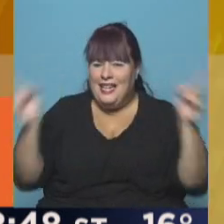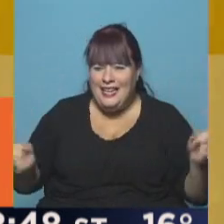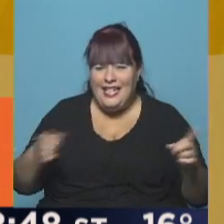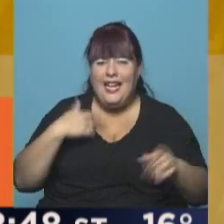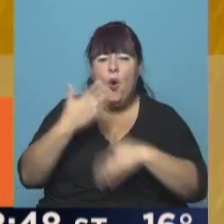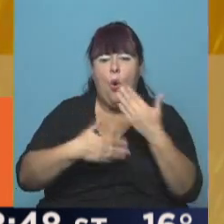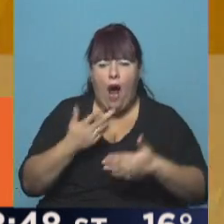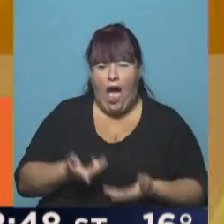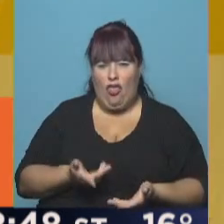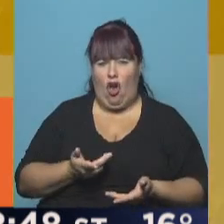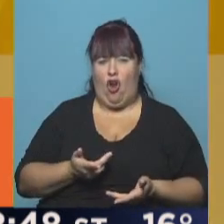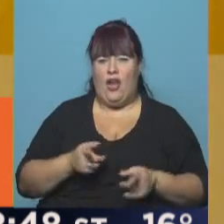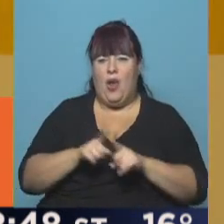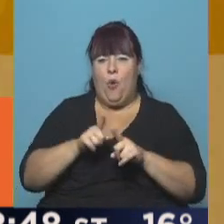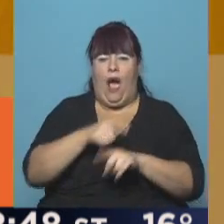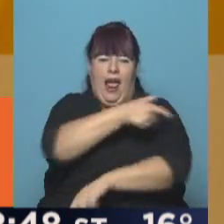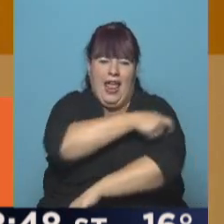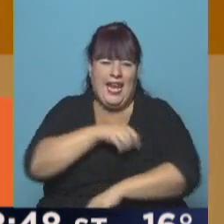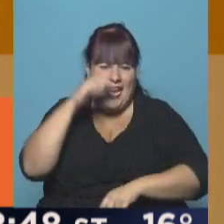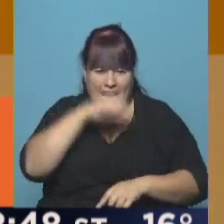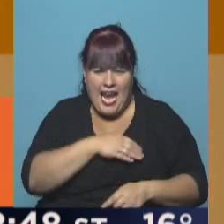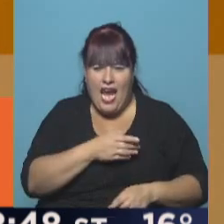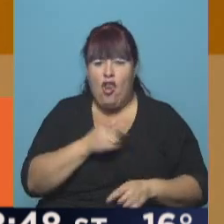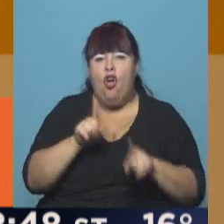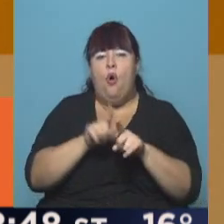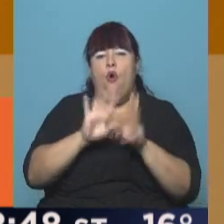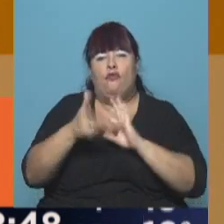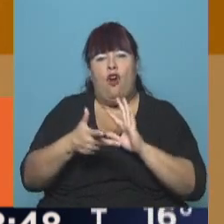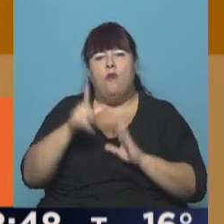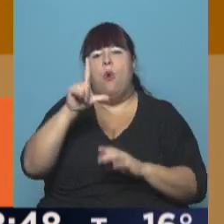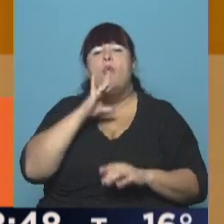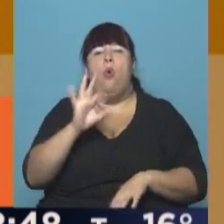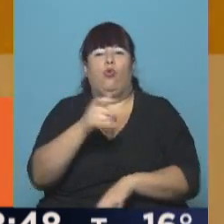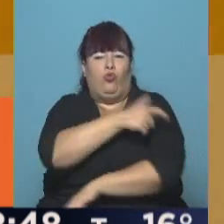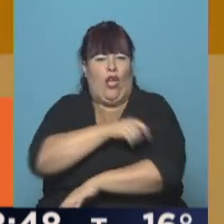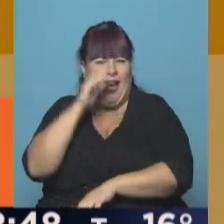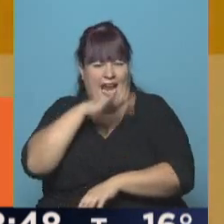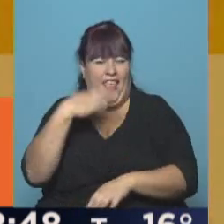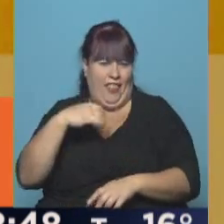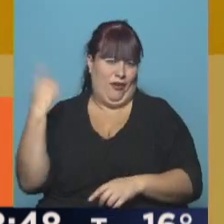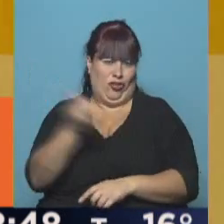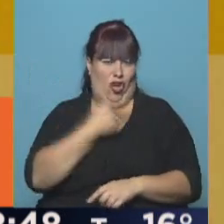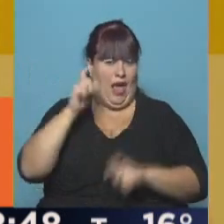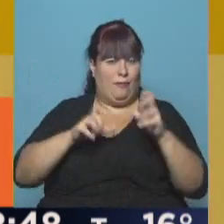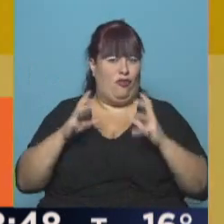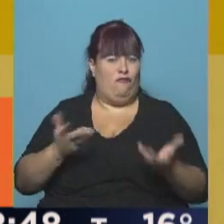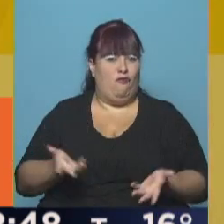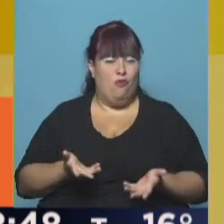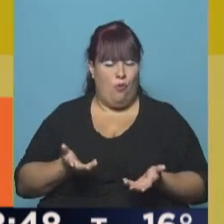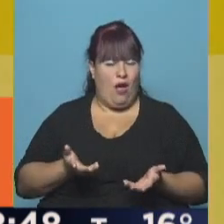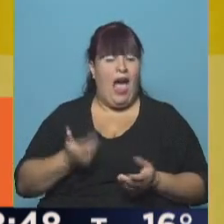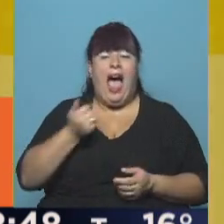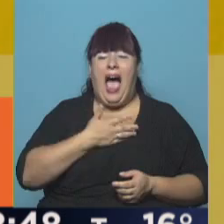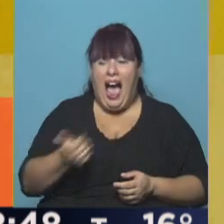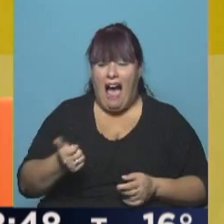los jugadores salieron con un brazalete negro en señal de luto que debería estar envolviendo a toda la sociedad futbolística. La